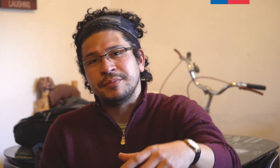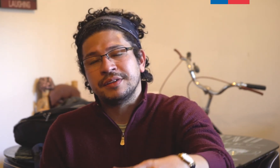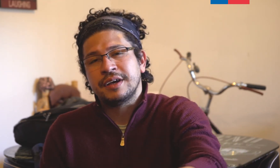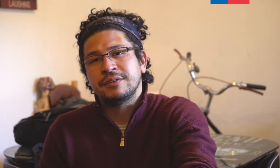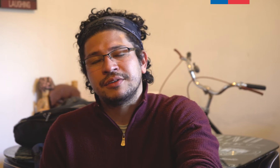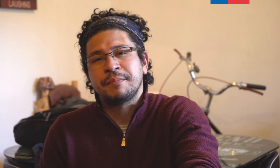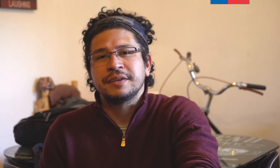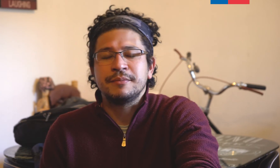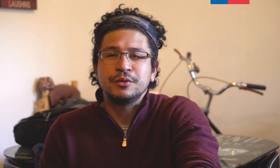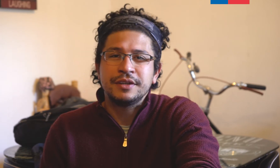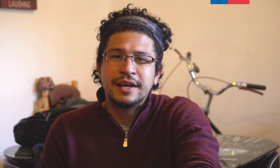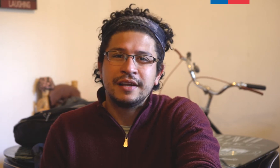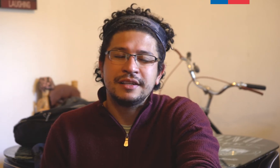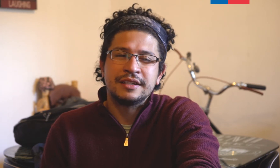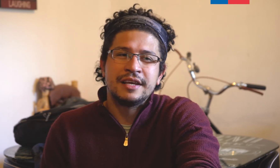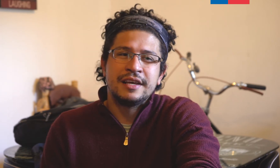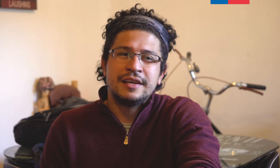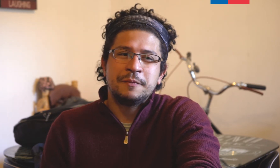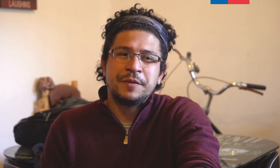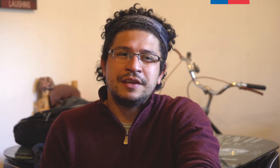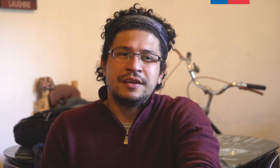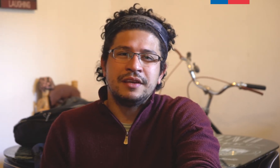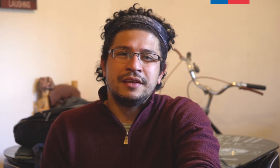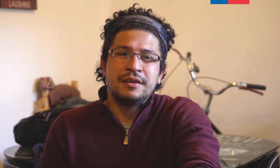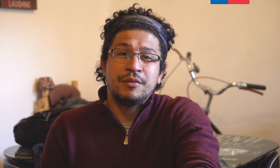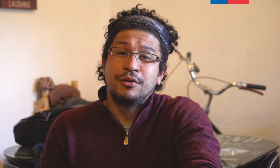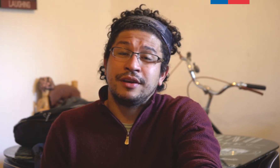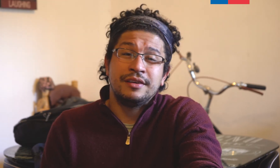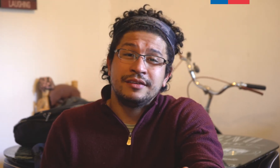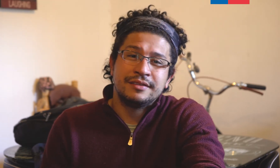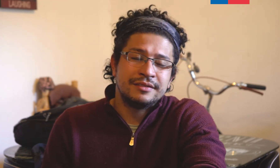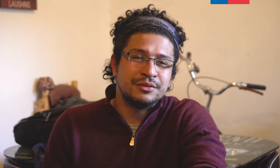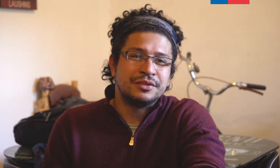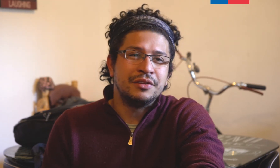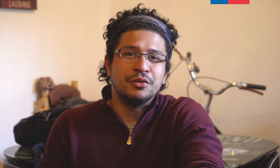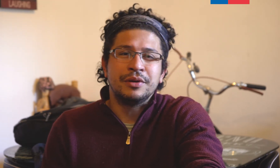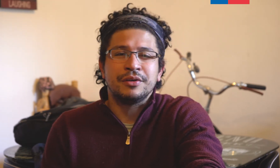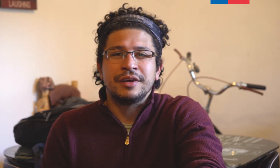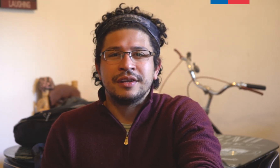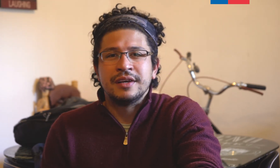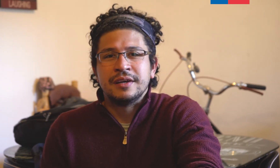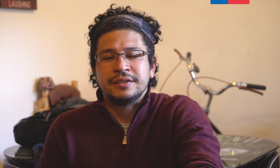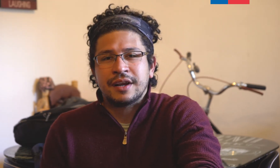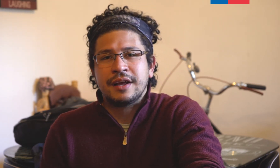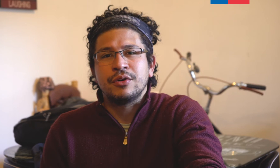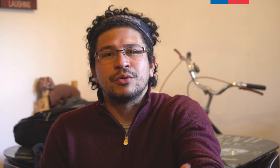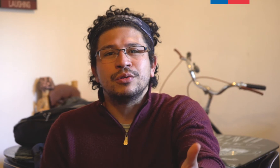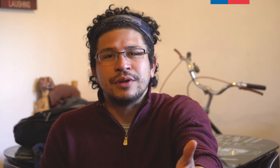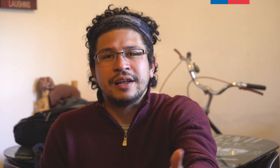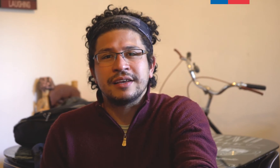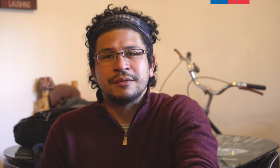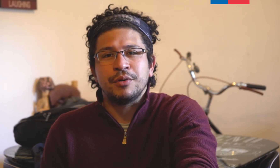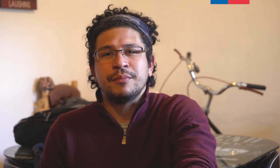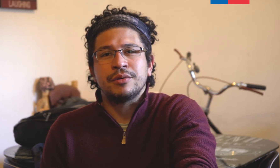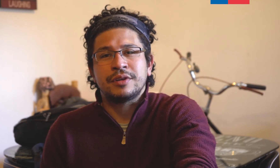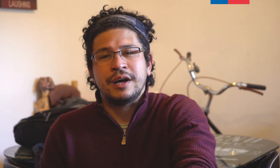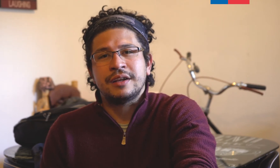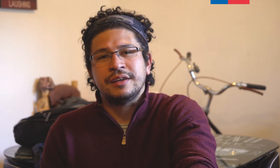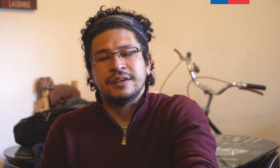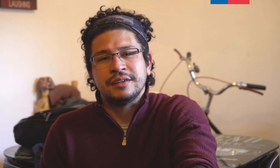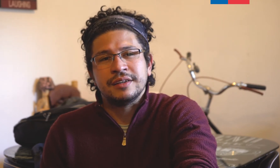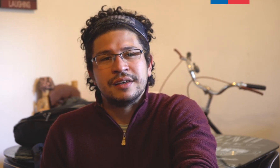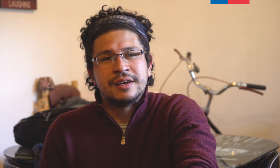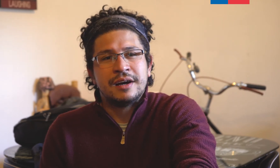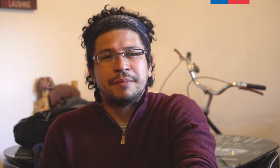chévere complementarlo con unas piezas musicales. Y bueno, hay un sinnúmero de rasgos culturales que se pueden